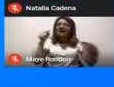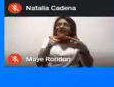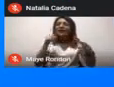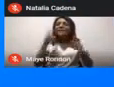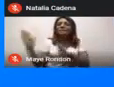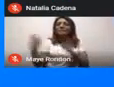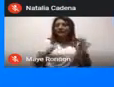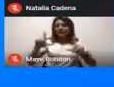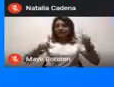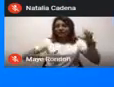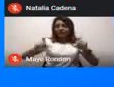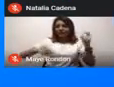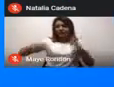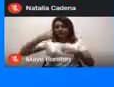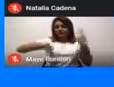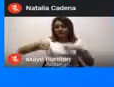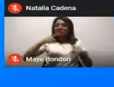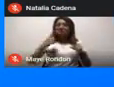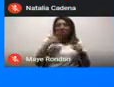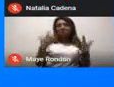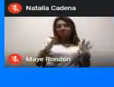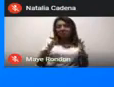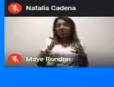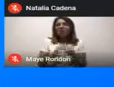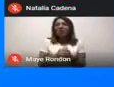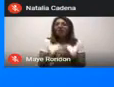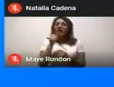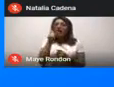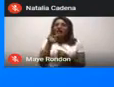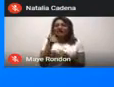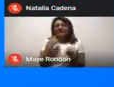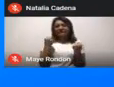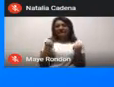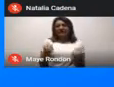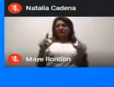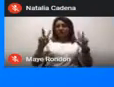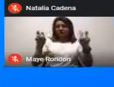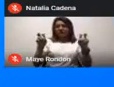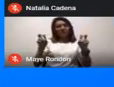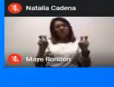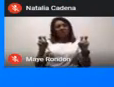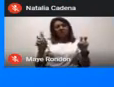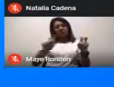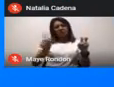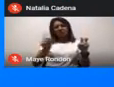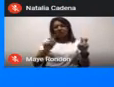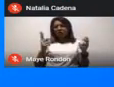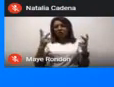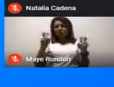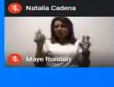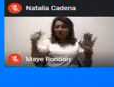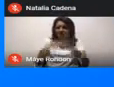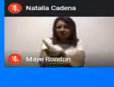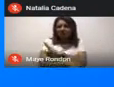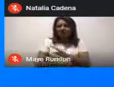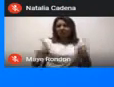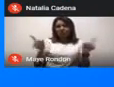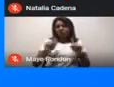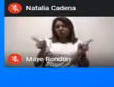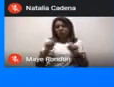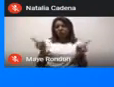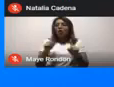planificación turística. Un poco, de pronto lo ven como un poco denso, pero no es que esté denso. Básicamente